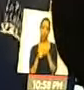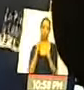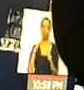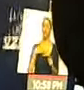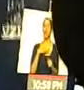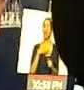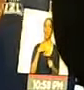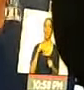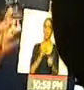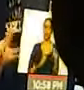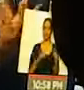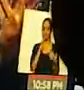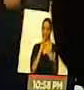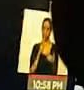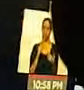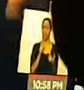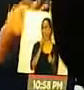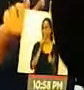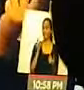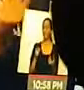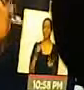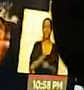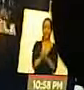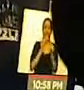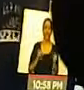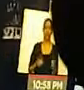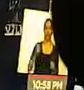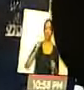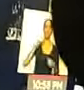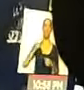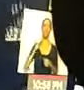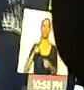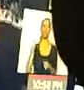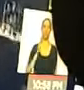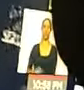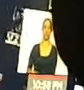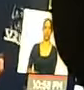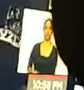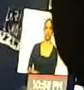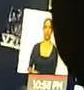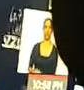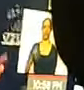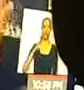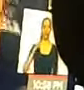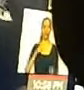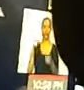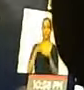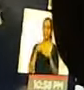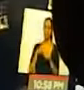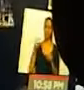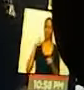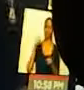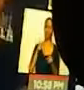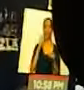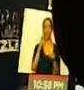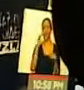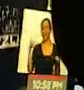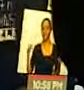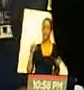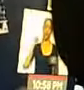Bolsonaro, etcétera, etcétera, los tipos están claros, necesitan de Venezuela, necesitan del petróleo, necesitan del diamante, necesitan del